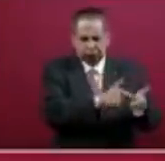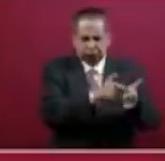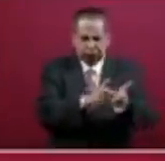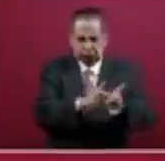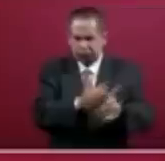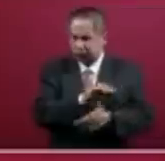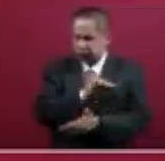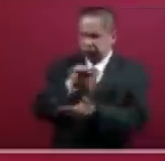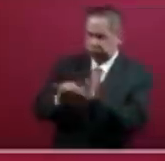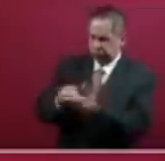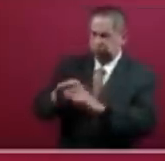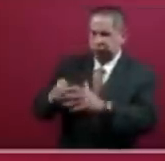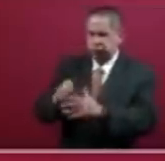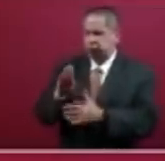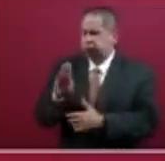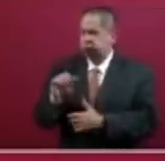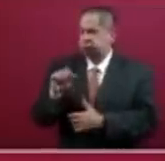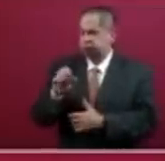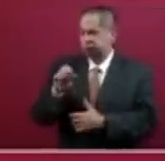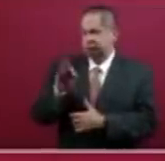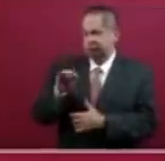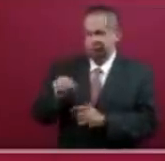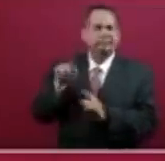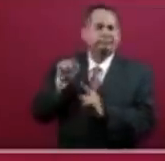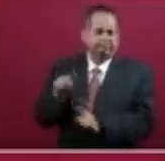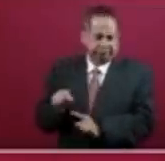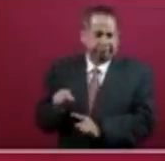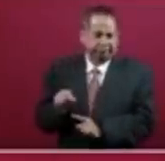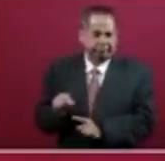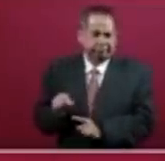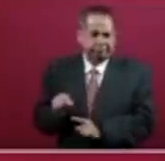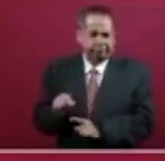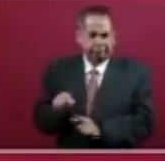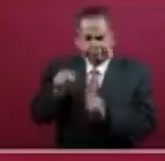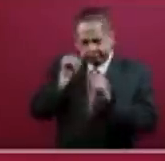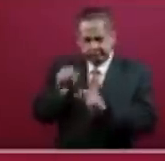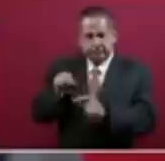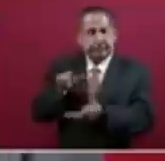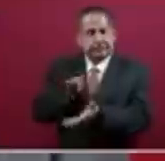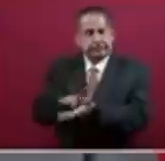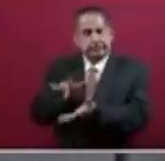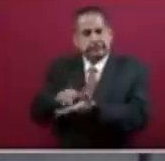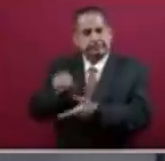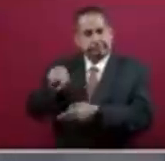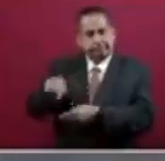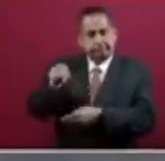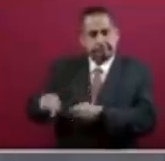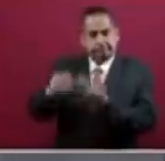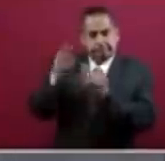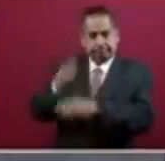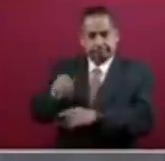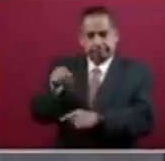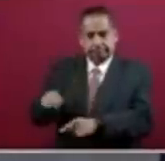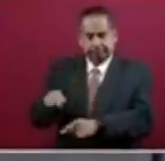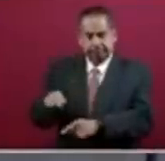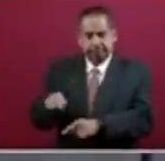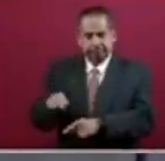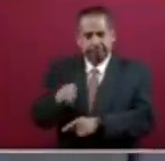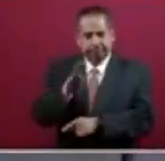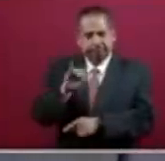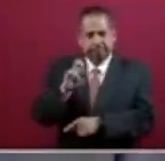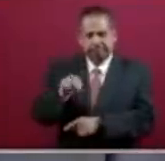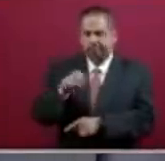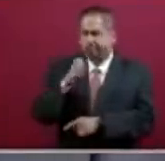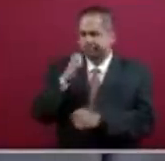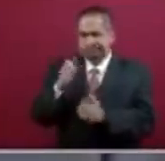por decreto. Se va a ir apoyando este banco, el Banco de Bienestar, para que tenga